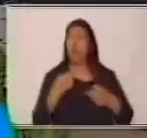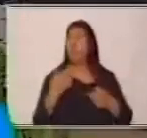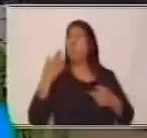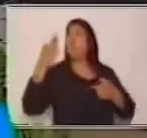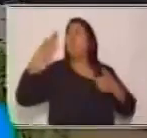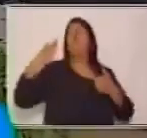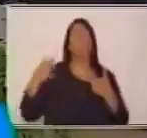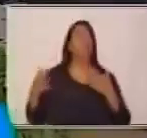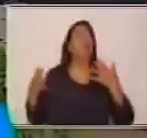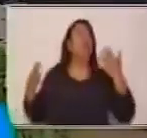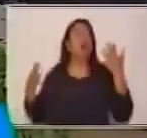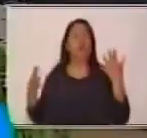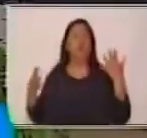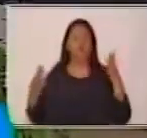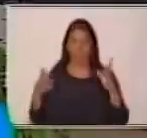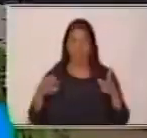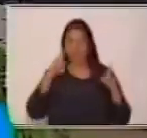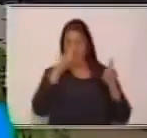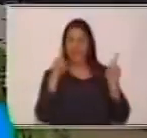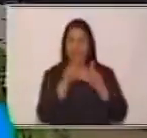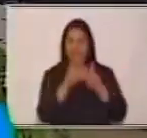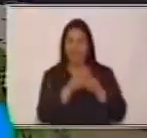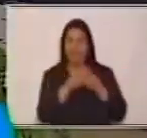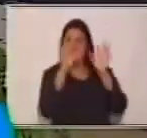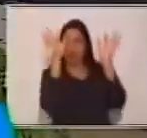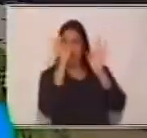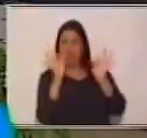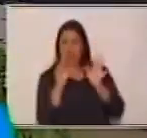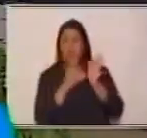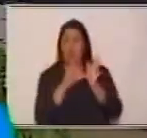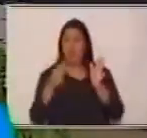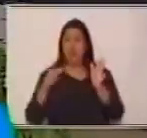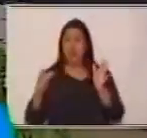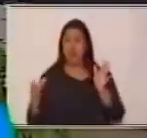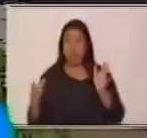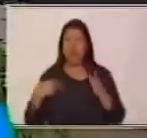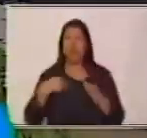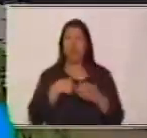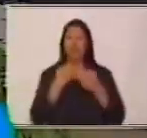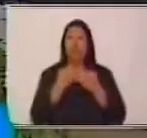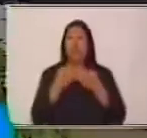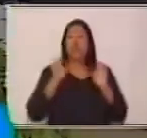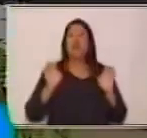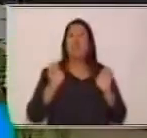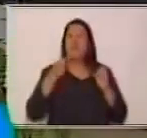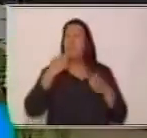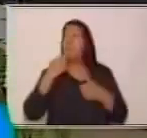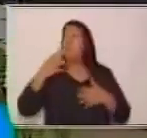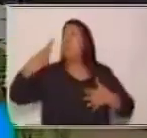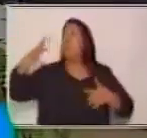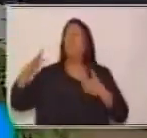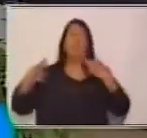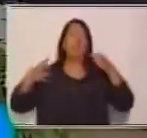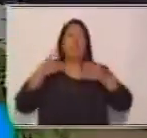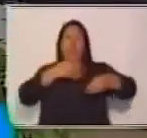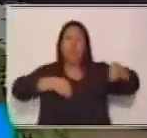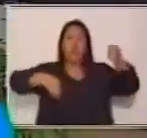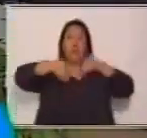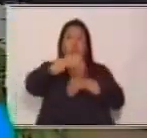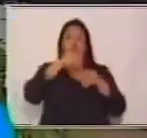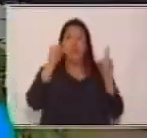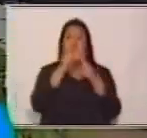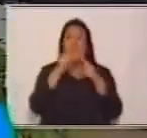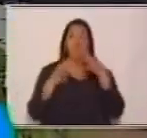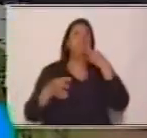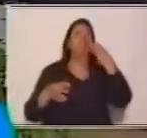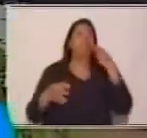literarias que al momento que nosotros las expresamos en algún poema, estamos sustituyendo un término real por un término